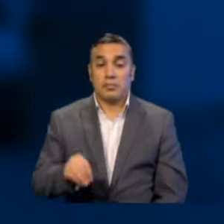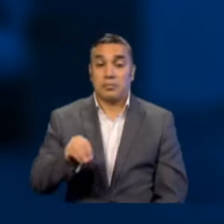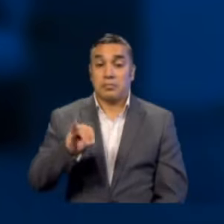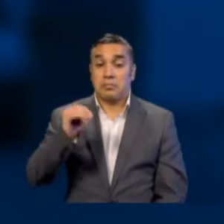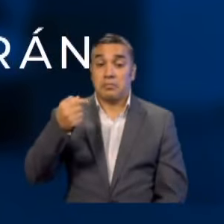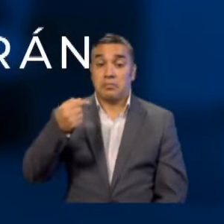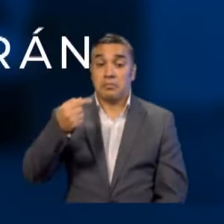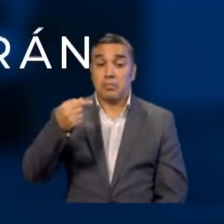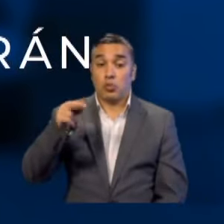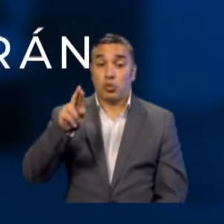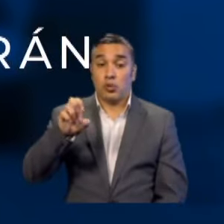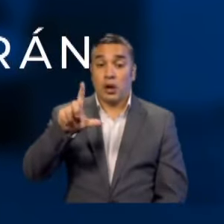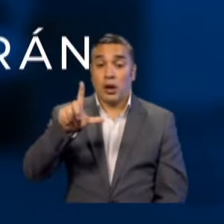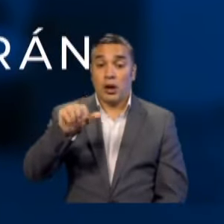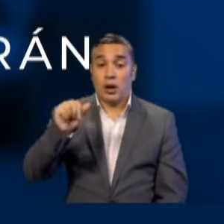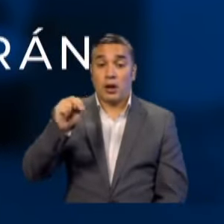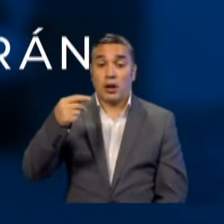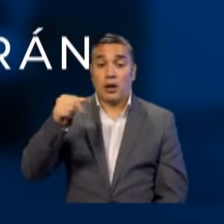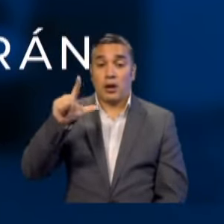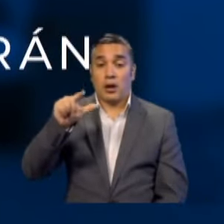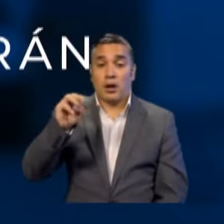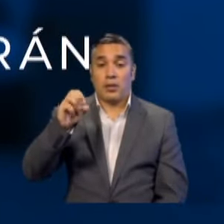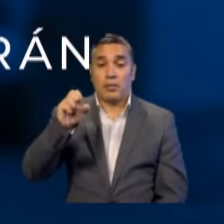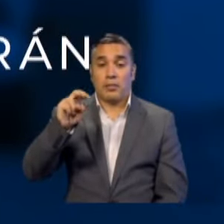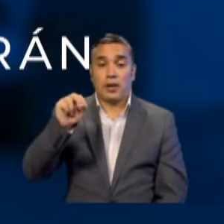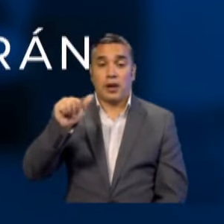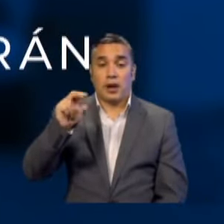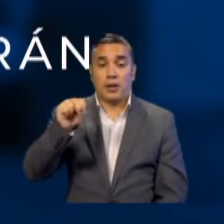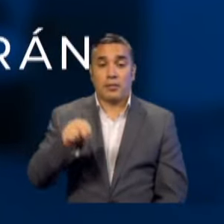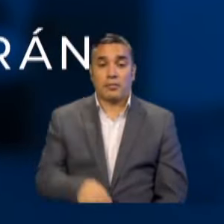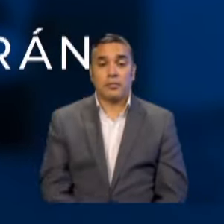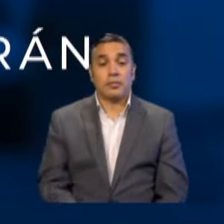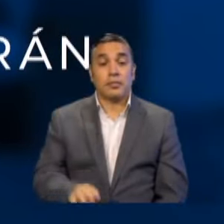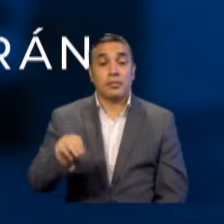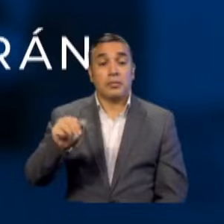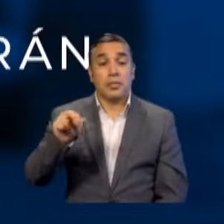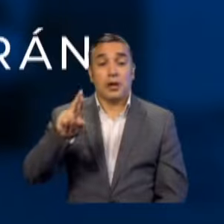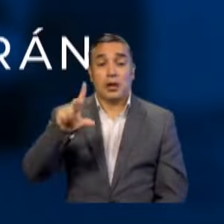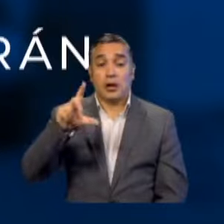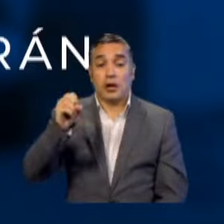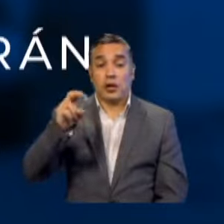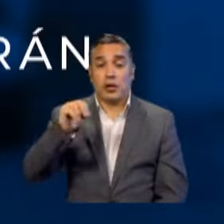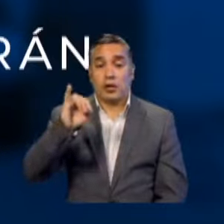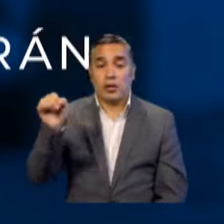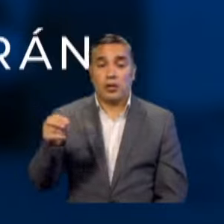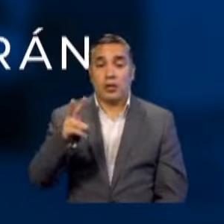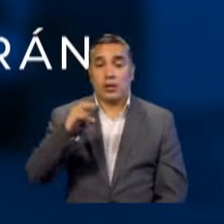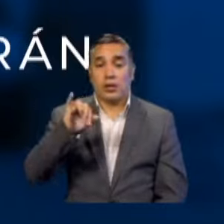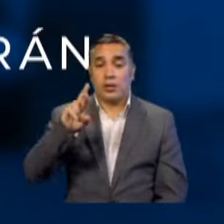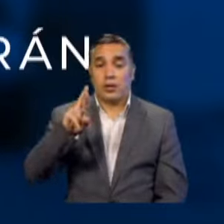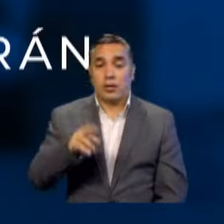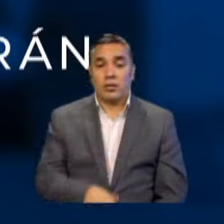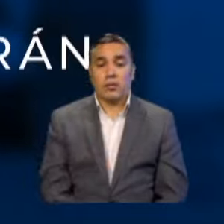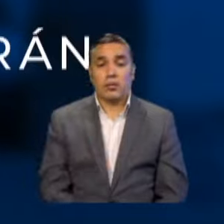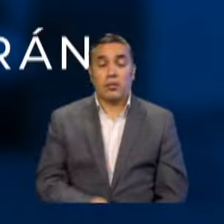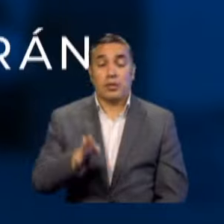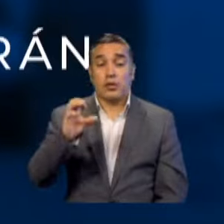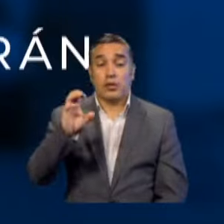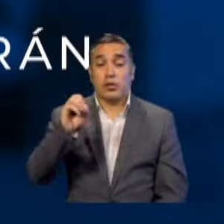También tenemos Miguel Ángel Meán Cabezas, Marlon Javier Ordóñez